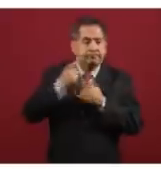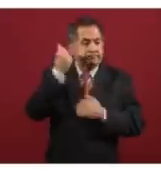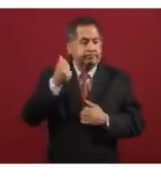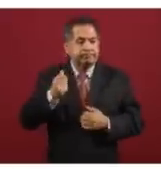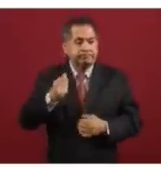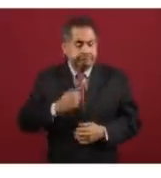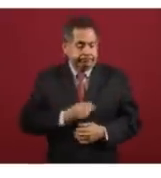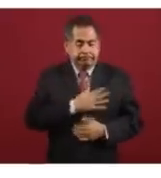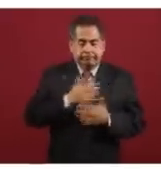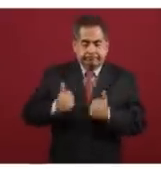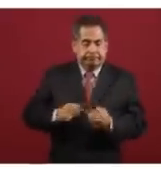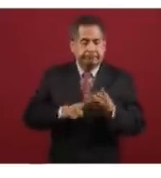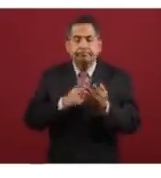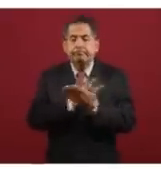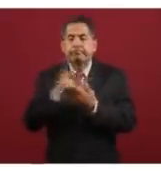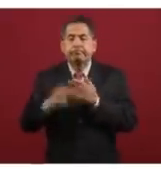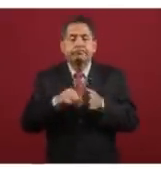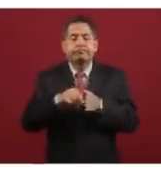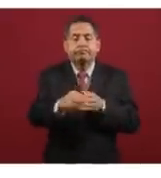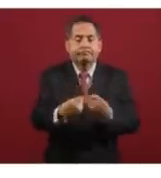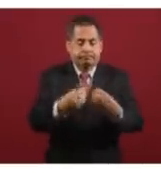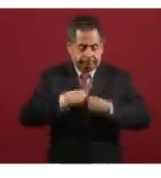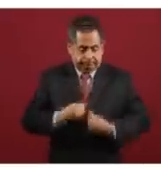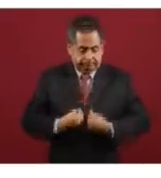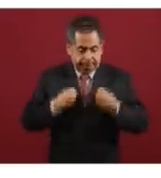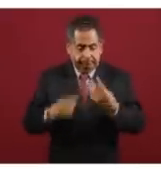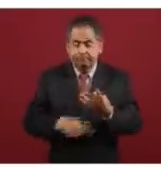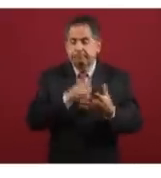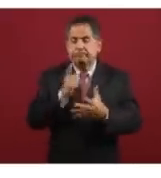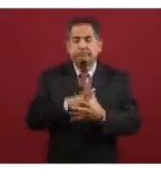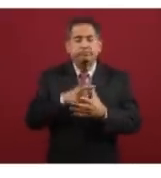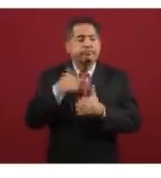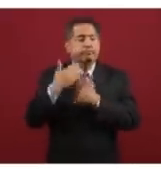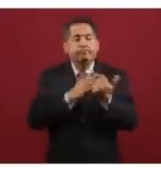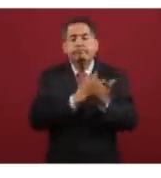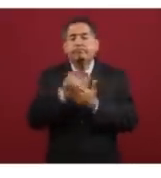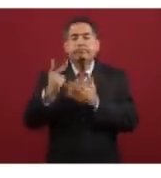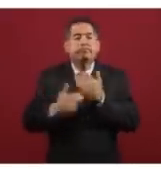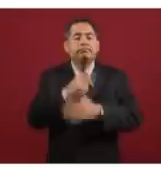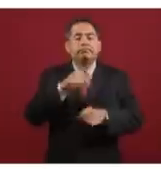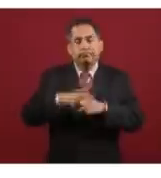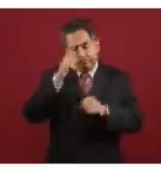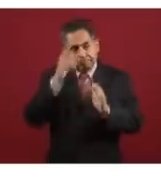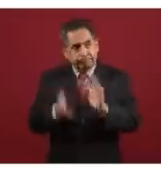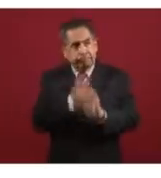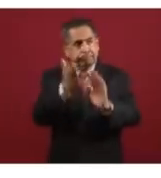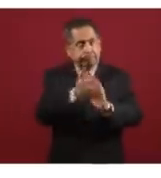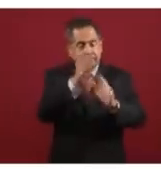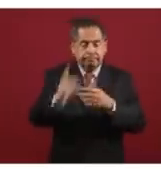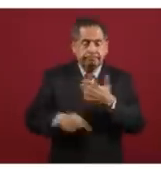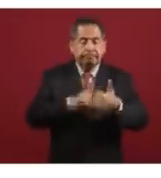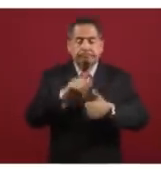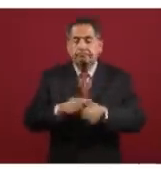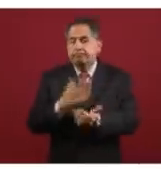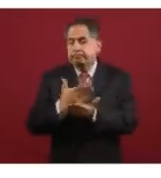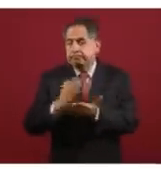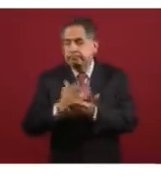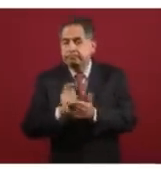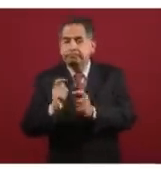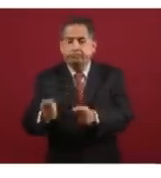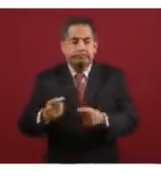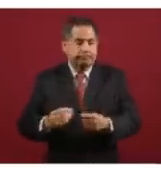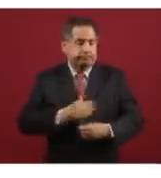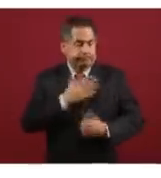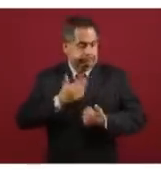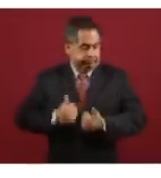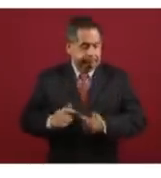Programa Sembrando Vida, Programa Nacional de Reconstrucción, Tandas para el Bienestar, Programa de Mejoramiento